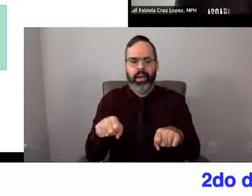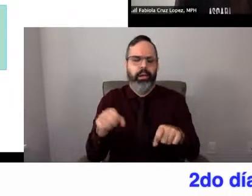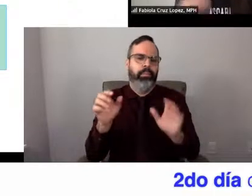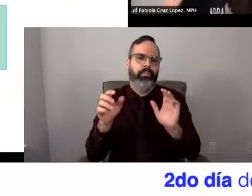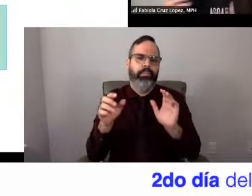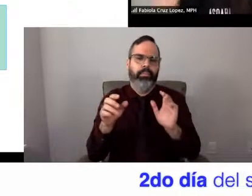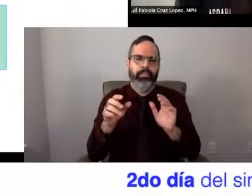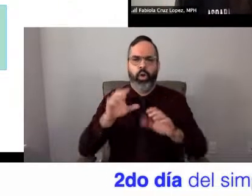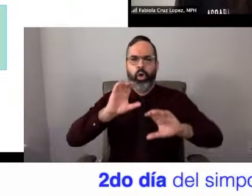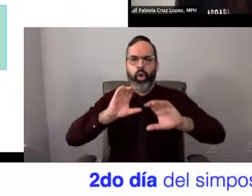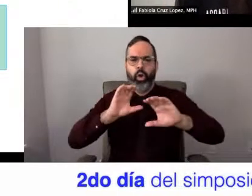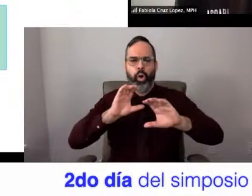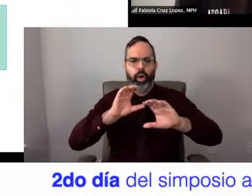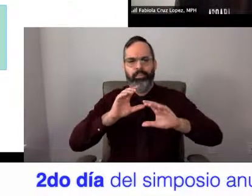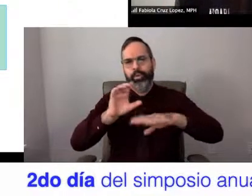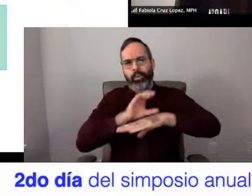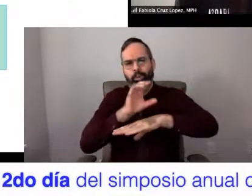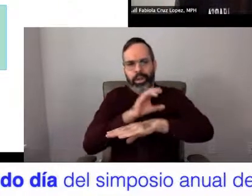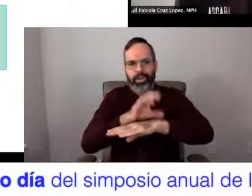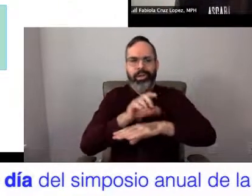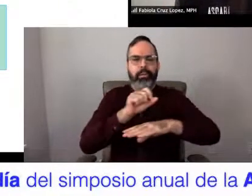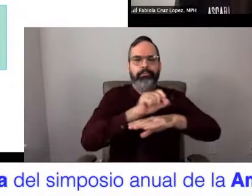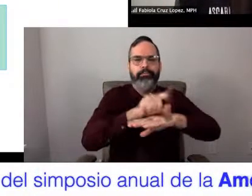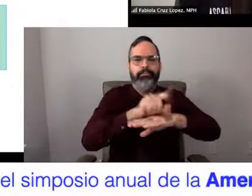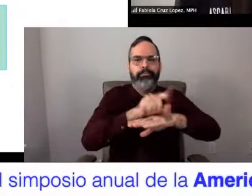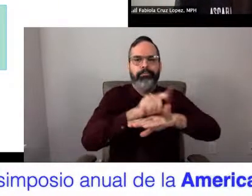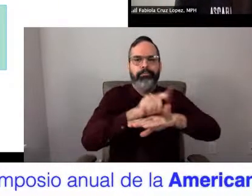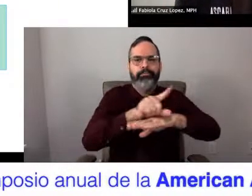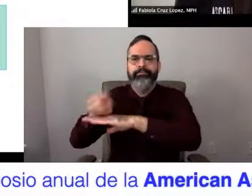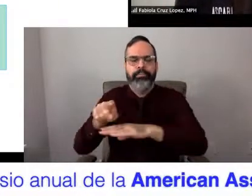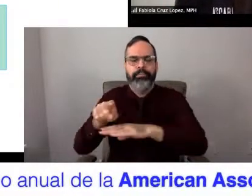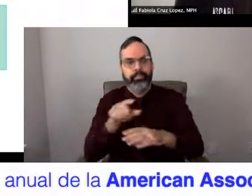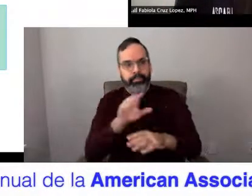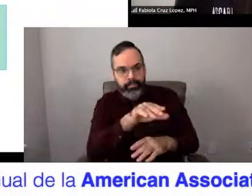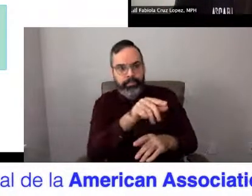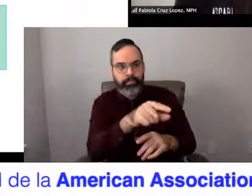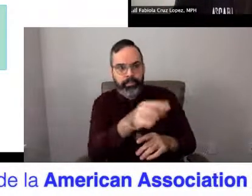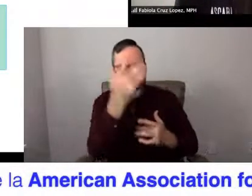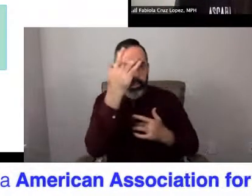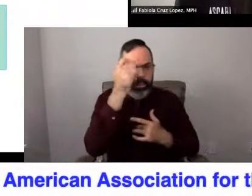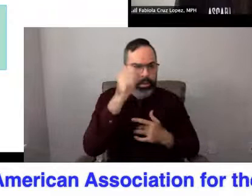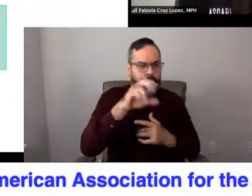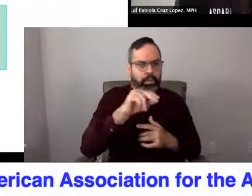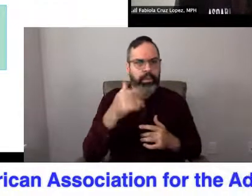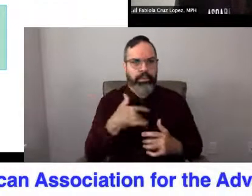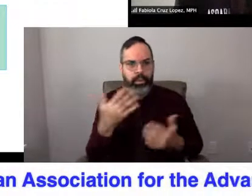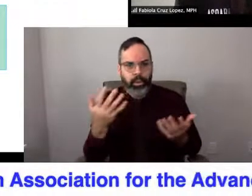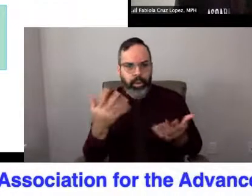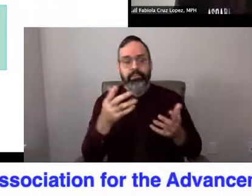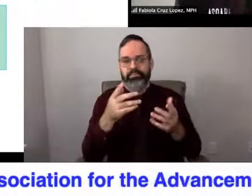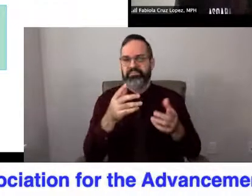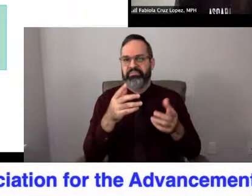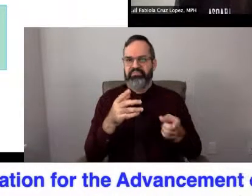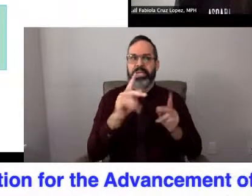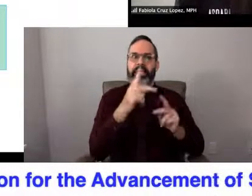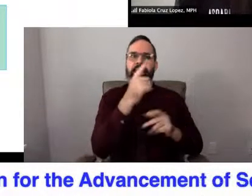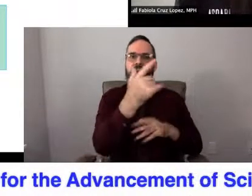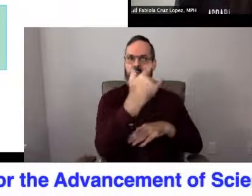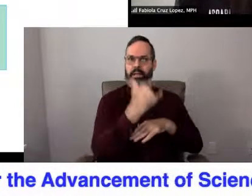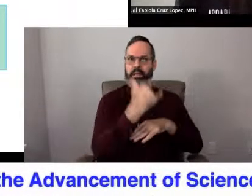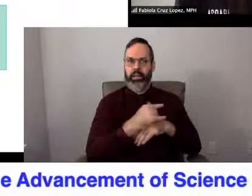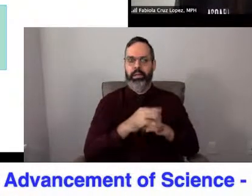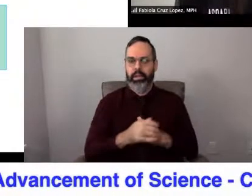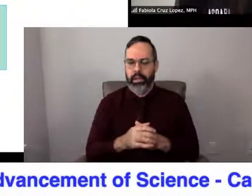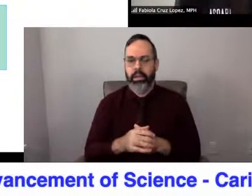computarizado que envía mensajes y le da seguimiento a las personas que vienen de viaje. COVID Patrono. COVID Patrono es otra de las